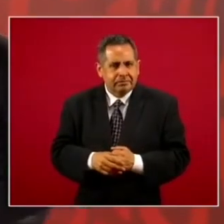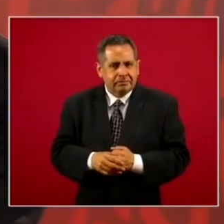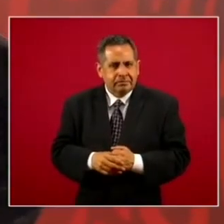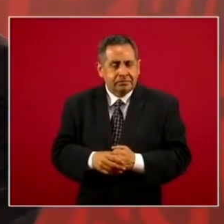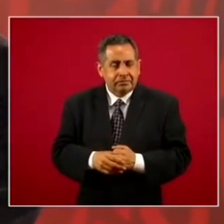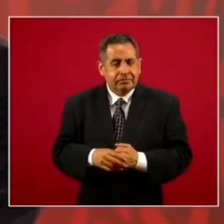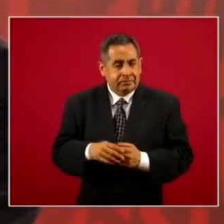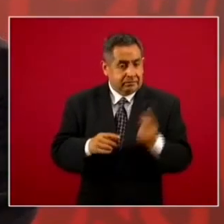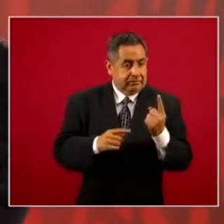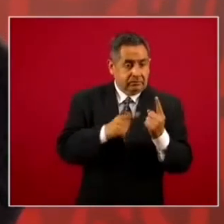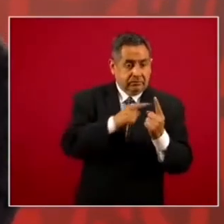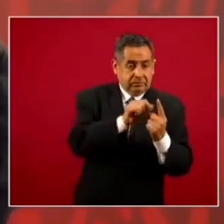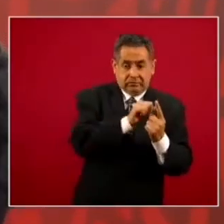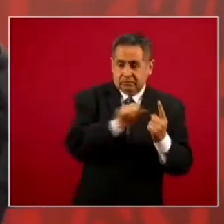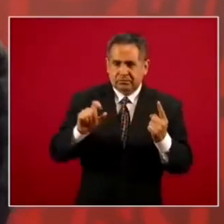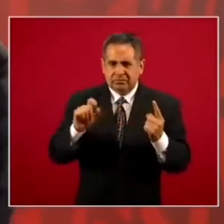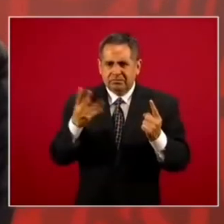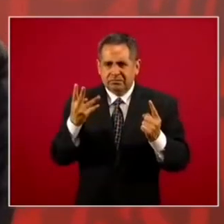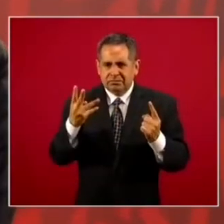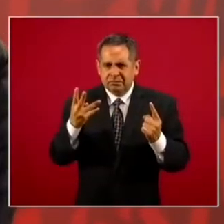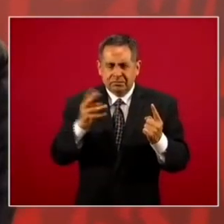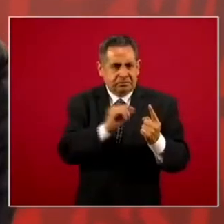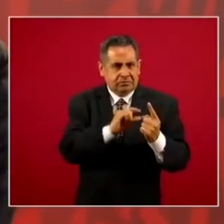De 1 a 24